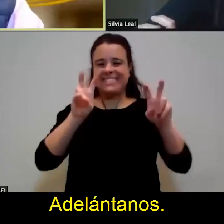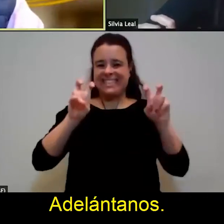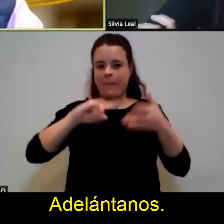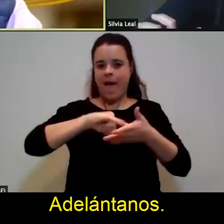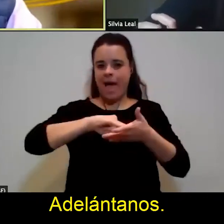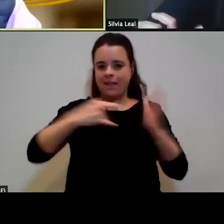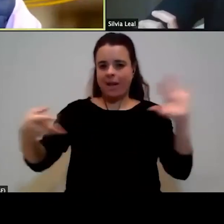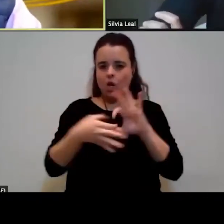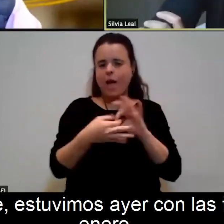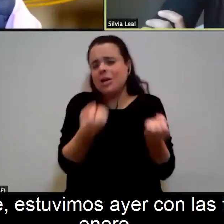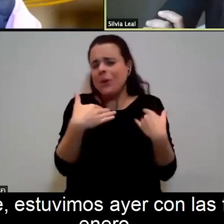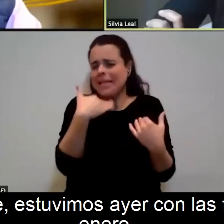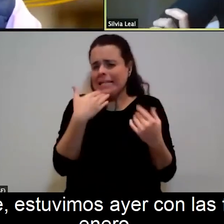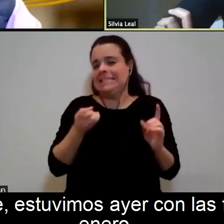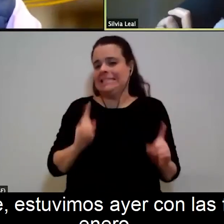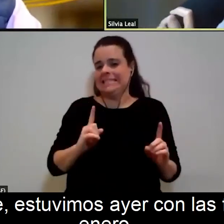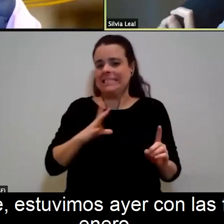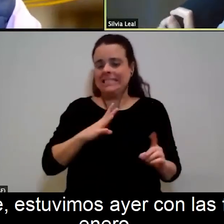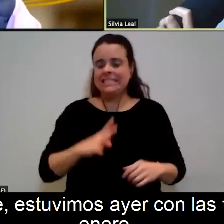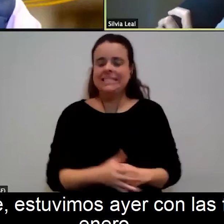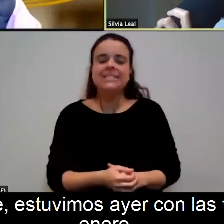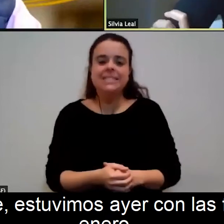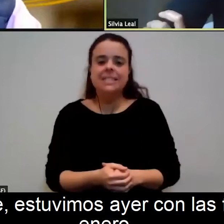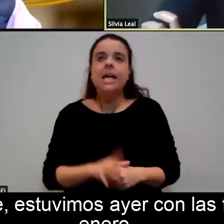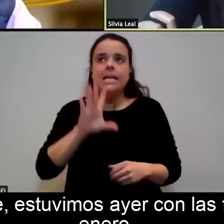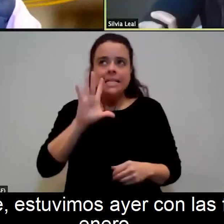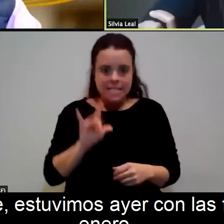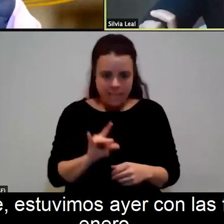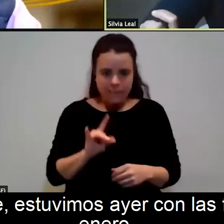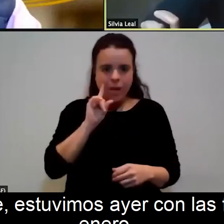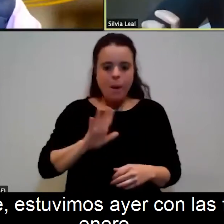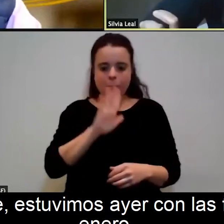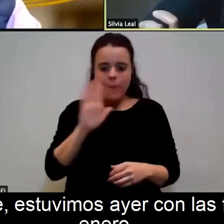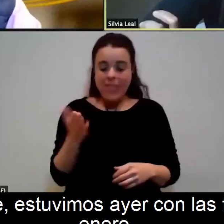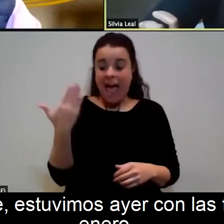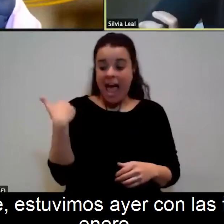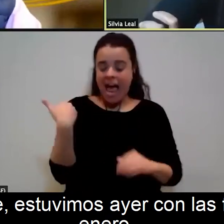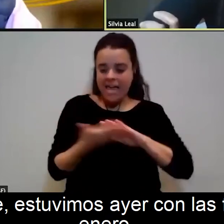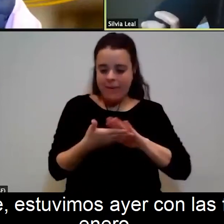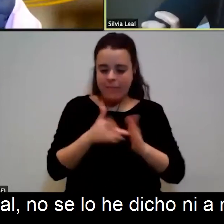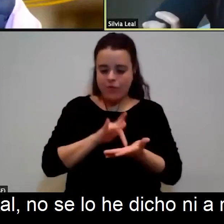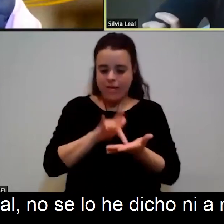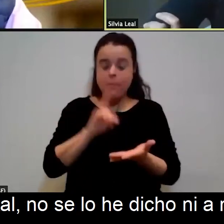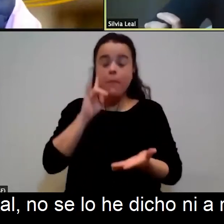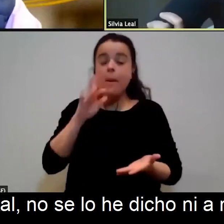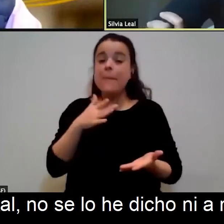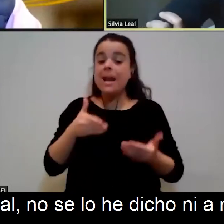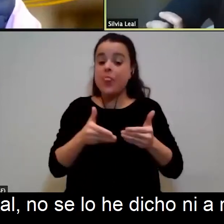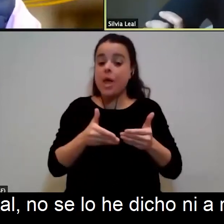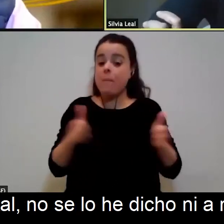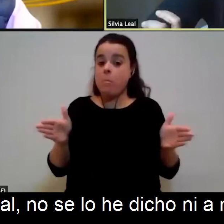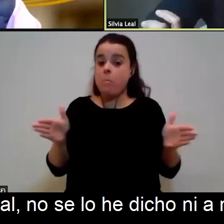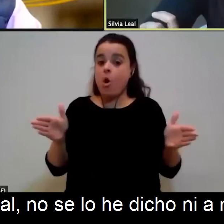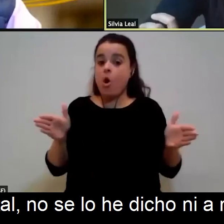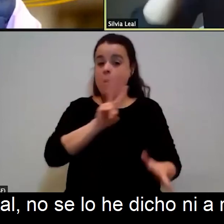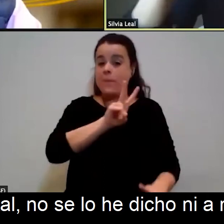anda, adelántanos. Sí, creo que sale, estuvimos ayer con las fechas, el 21 de enero, primicia total,